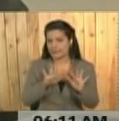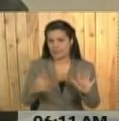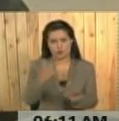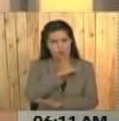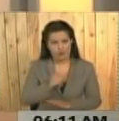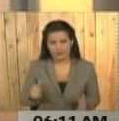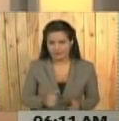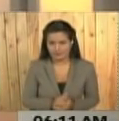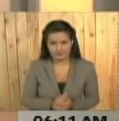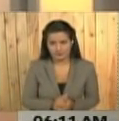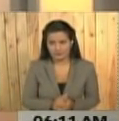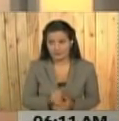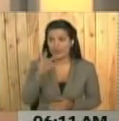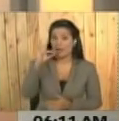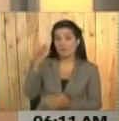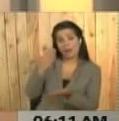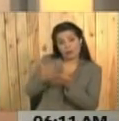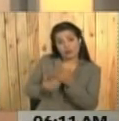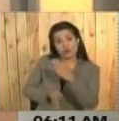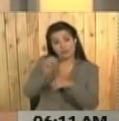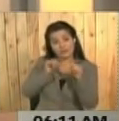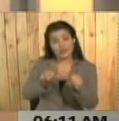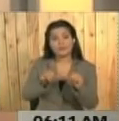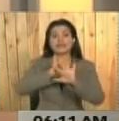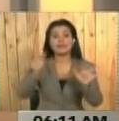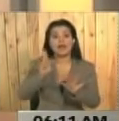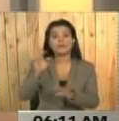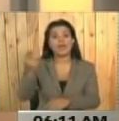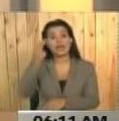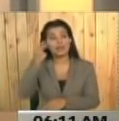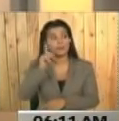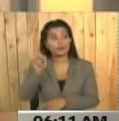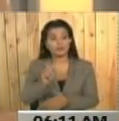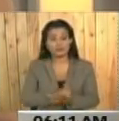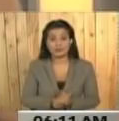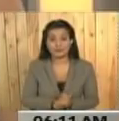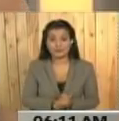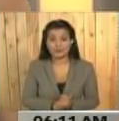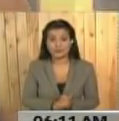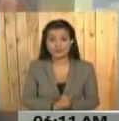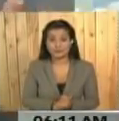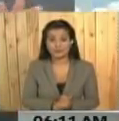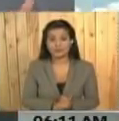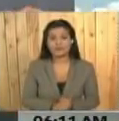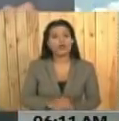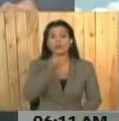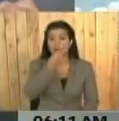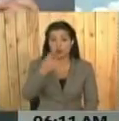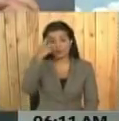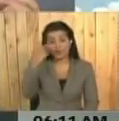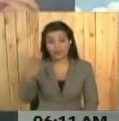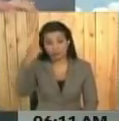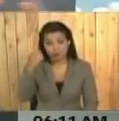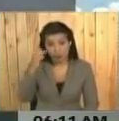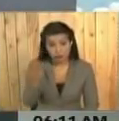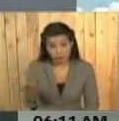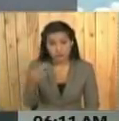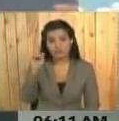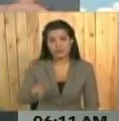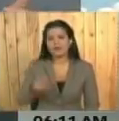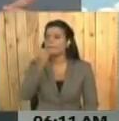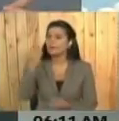y argumento que todavía lo mantienen en pie para eso Hernán canorea alguna pregunta Sí fíjense usted Buenos días diputado Buenos días nuestro